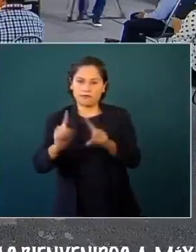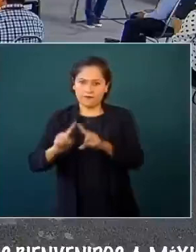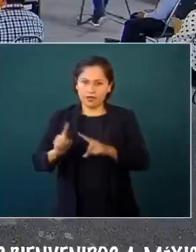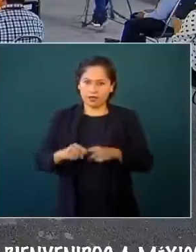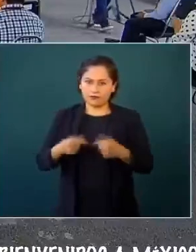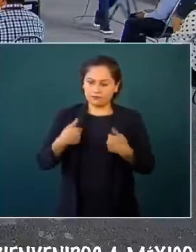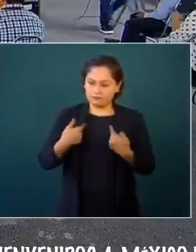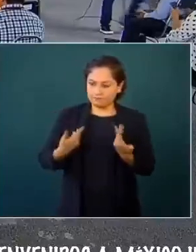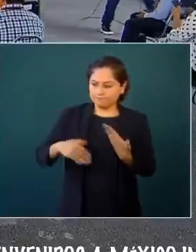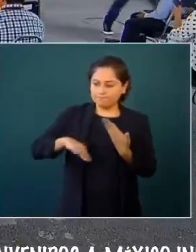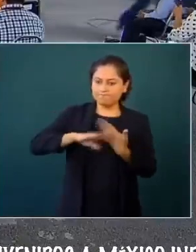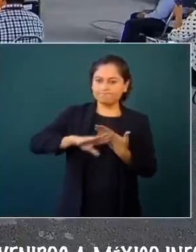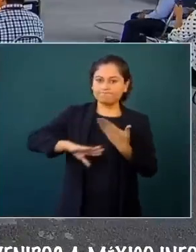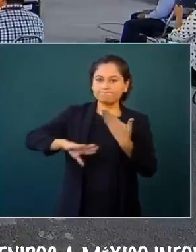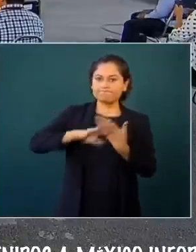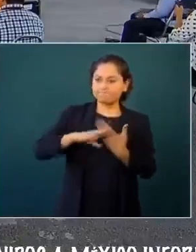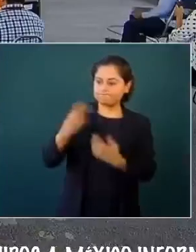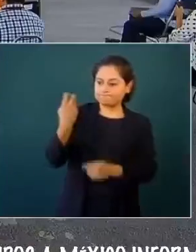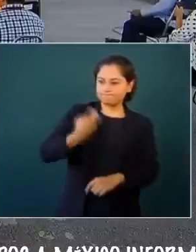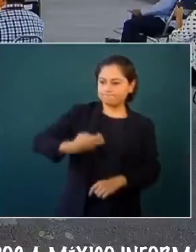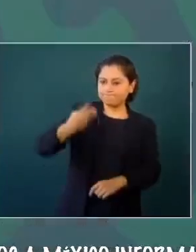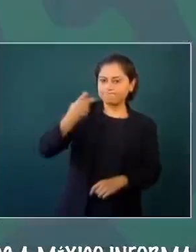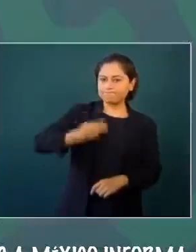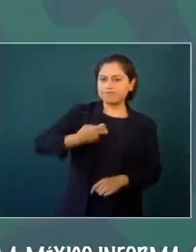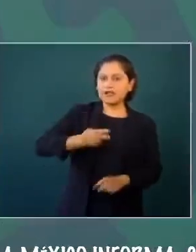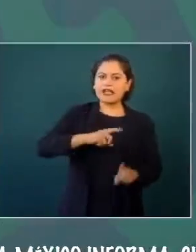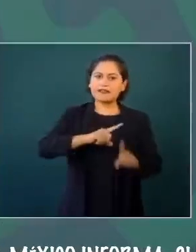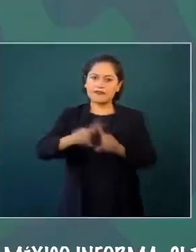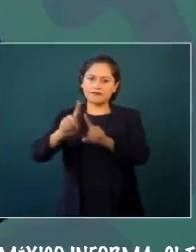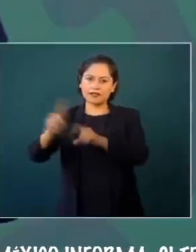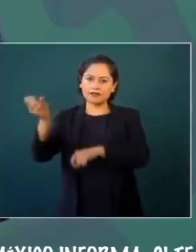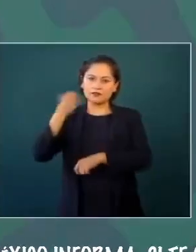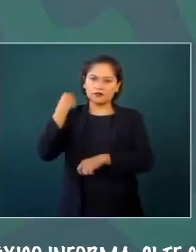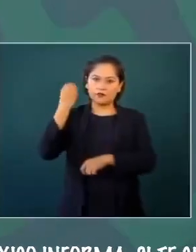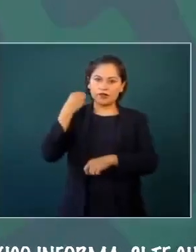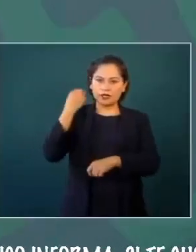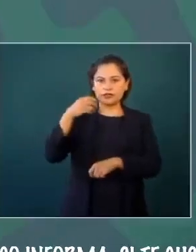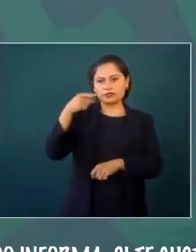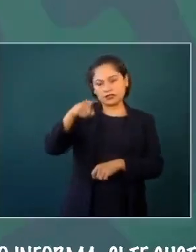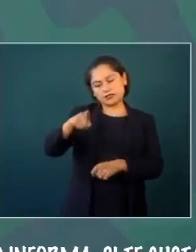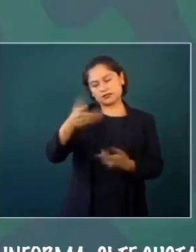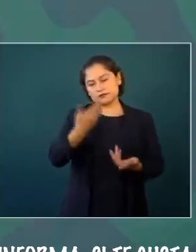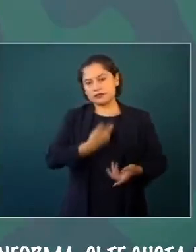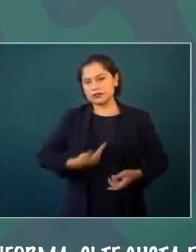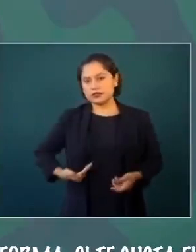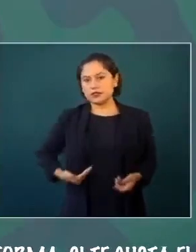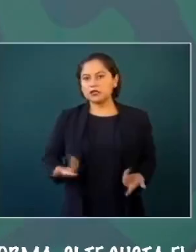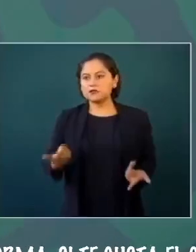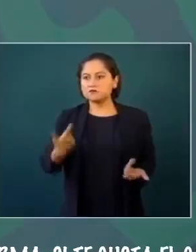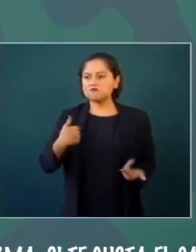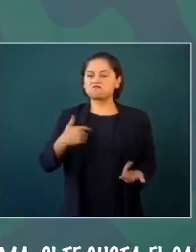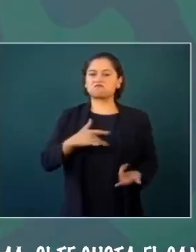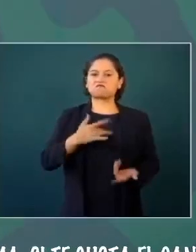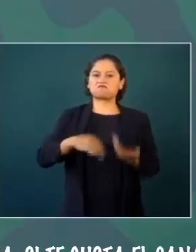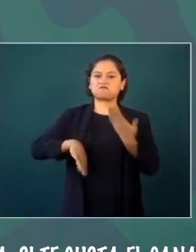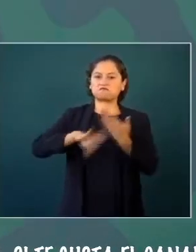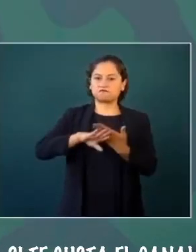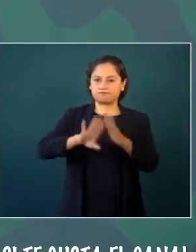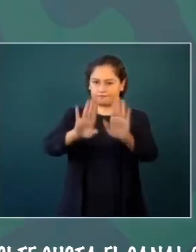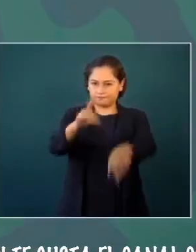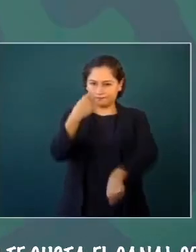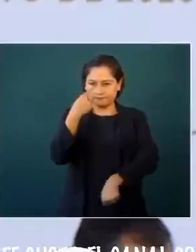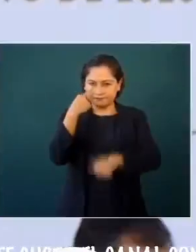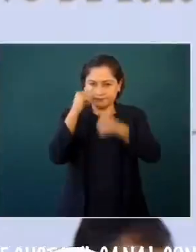sido sujeto y aludido en las mañaneras el señor presidente fermín en esos ataques e